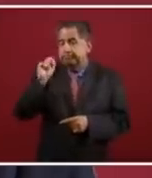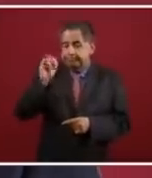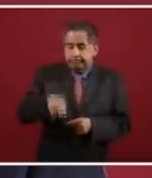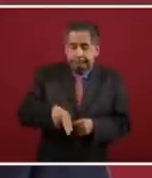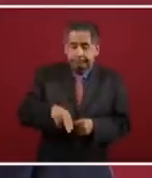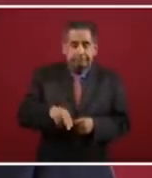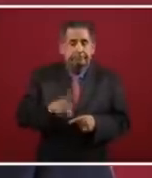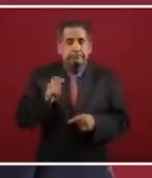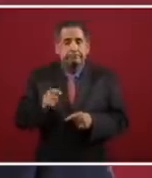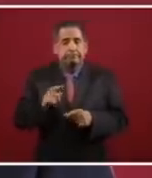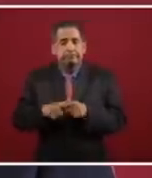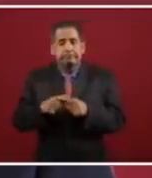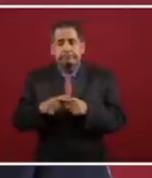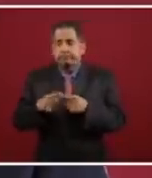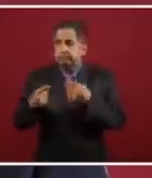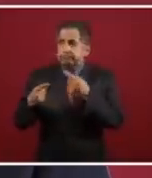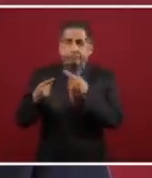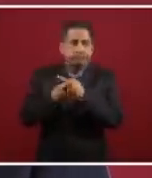interferencia